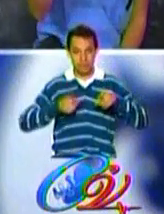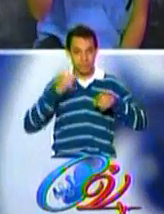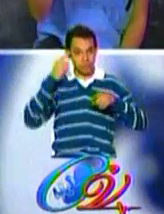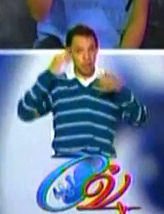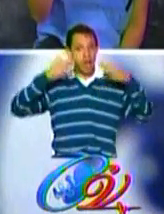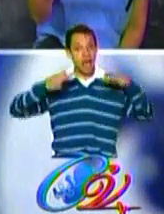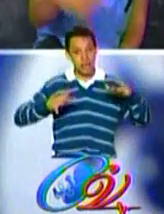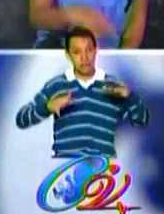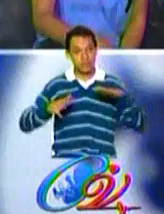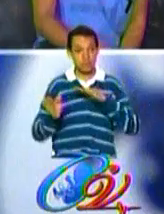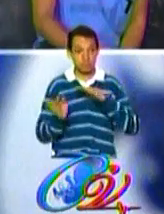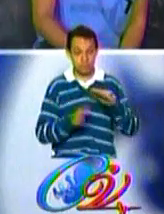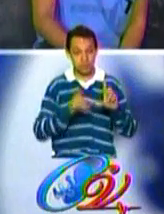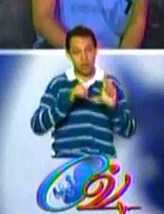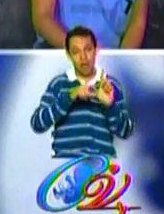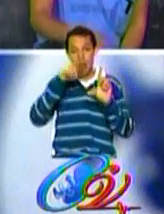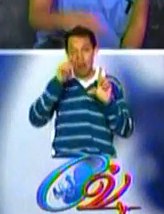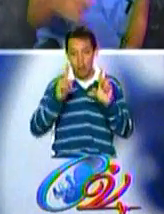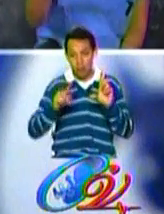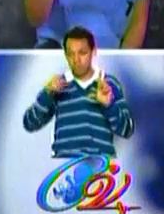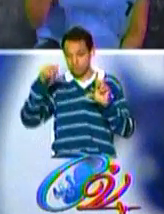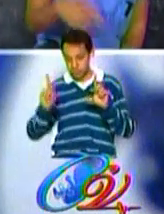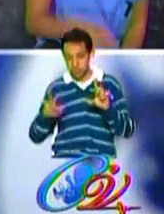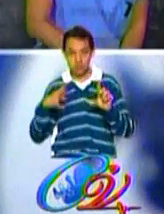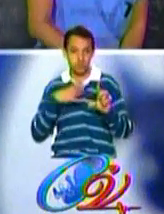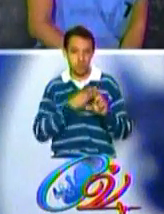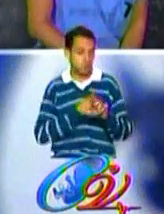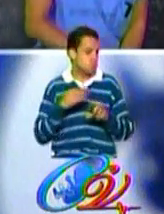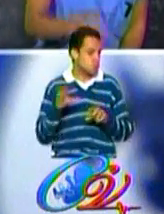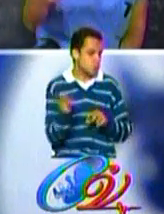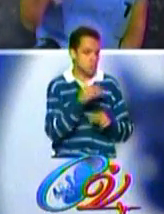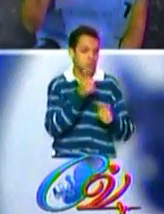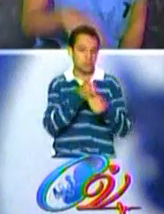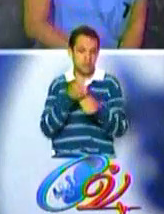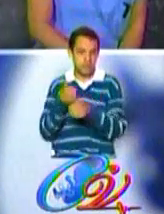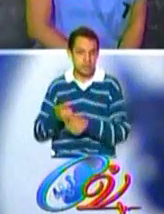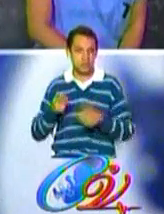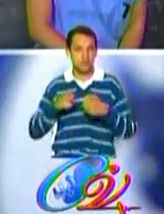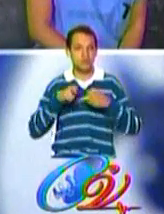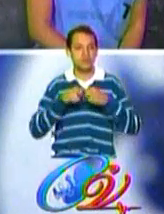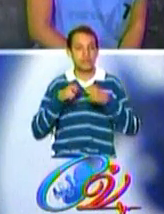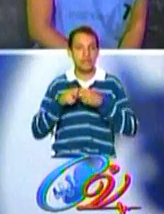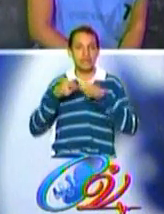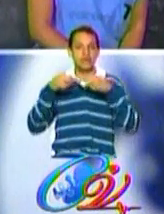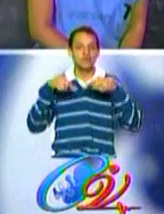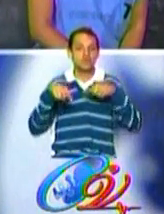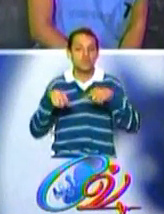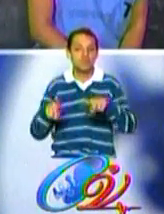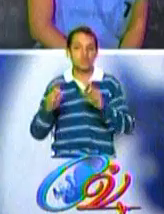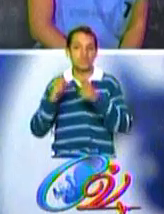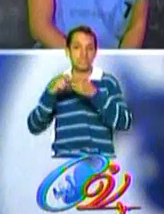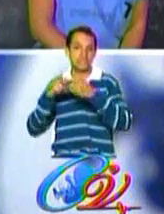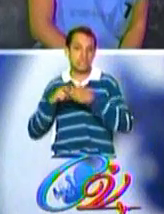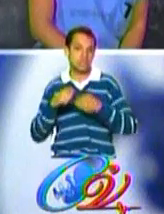Comprobamos con estas mediciones que somos electricidad. Ahí está. Sí, y que todo esto está generado pues